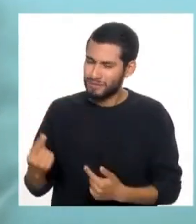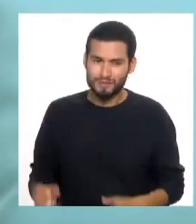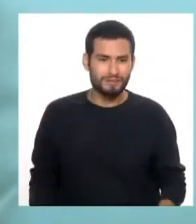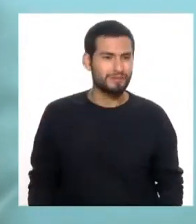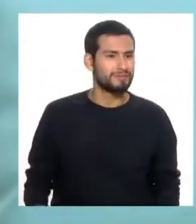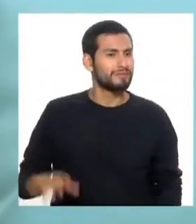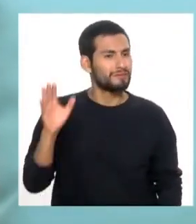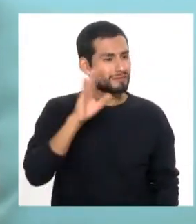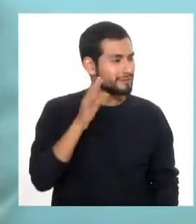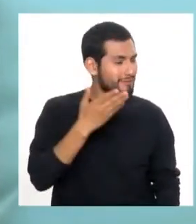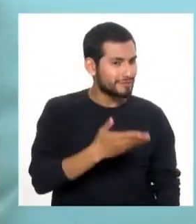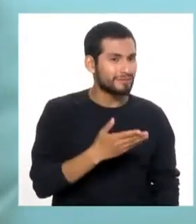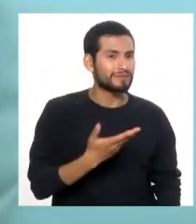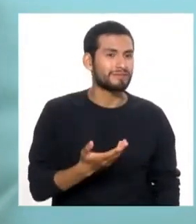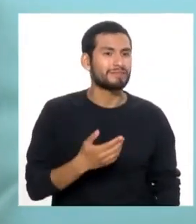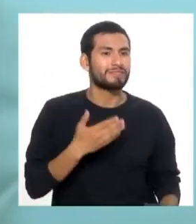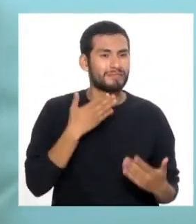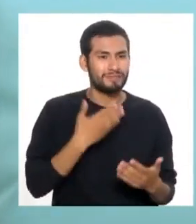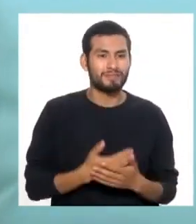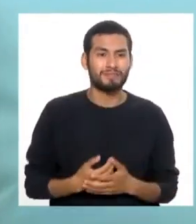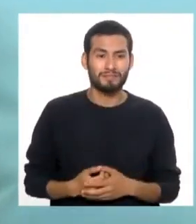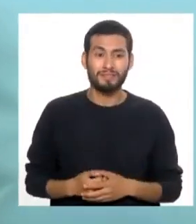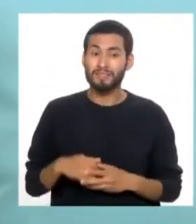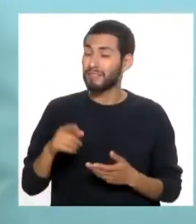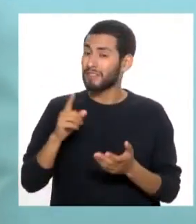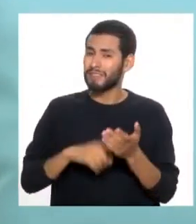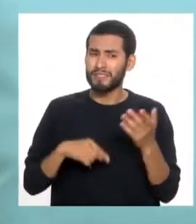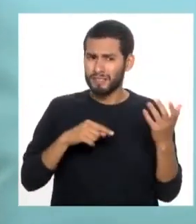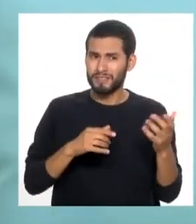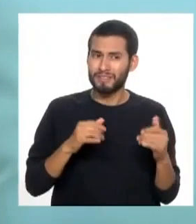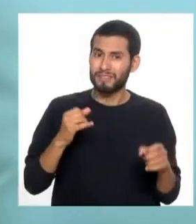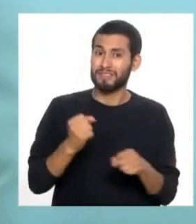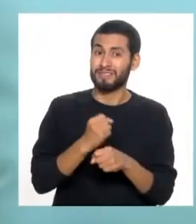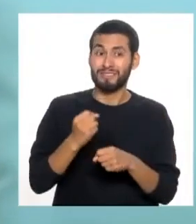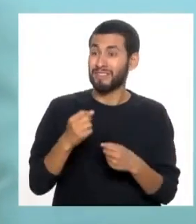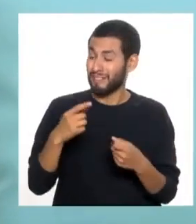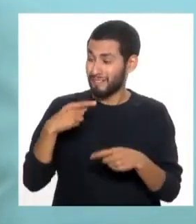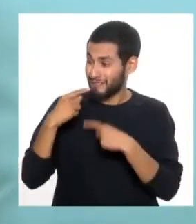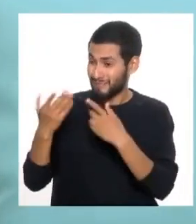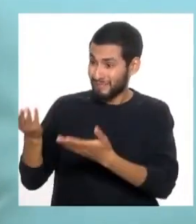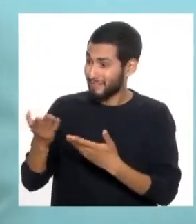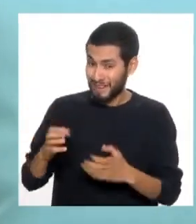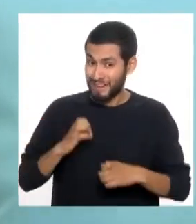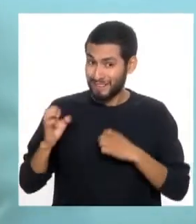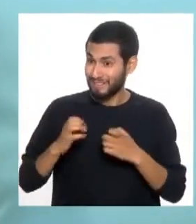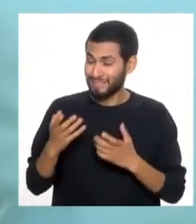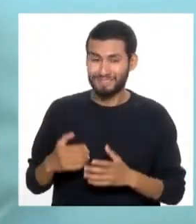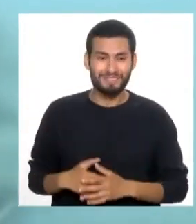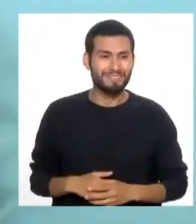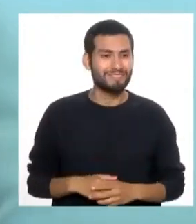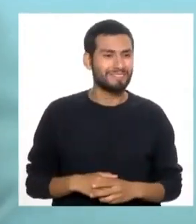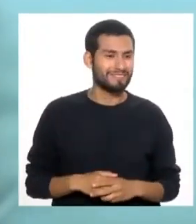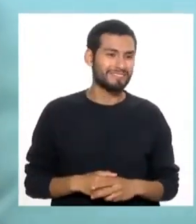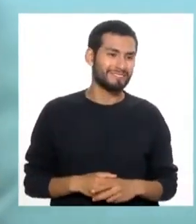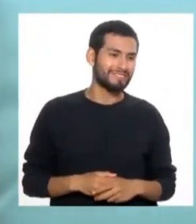Fátima, hola Cris. Bueno, con el premio, cuéntanos primero porque estamos todos emocionados. Ahí está.